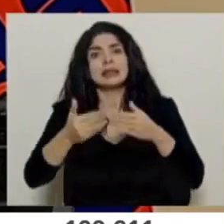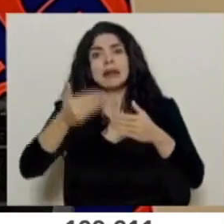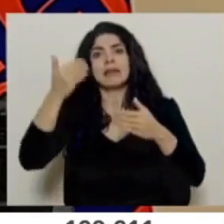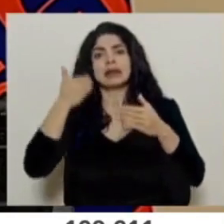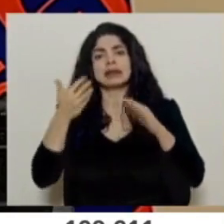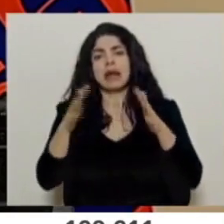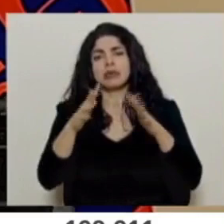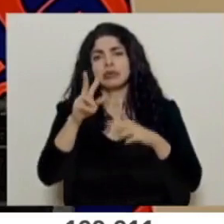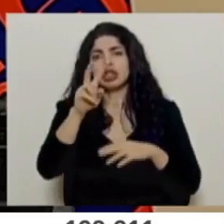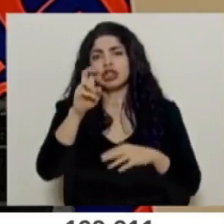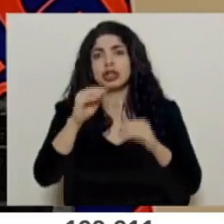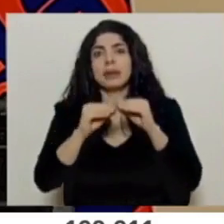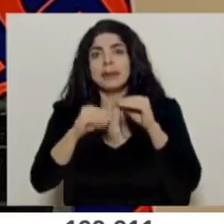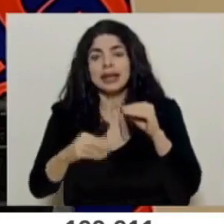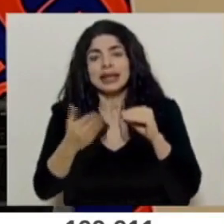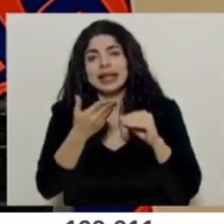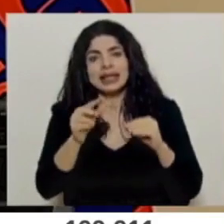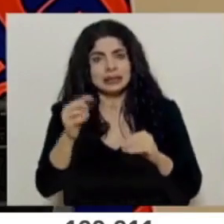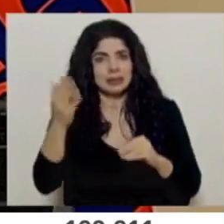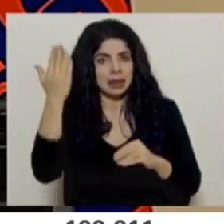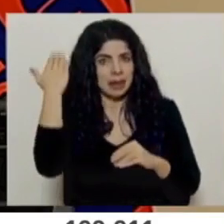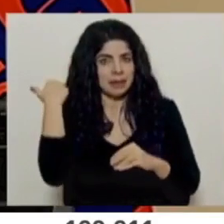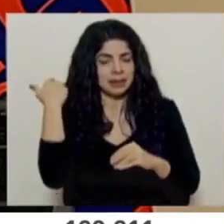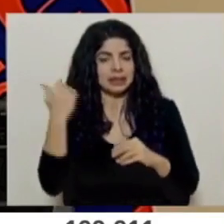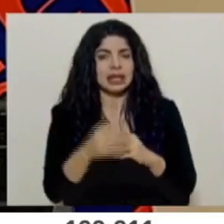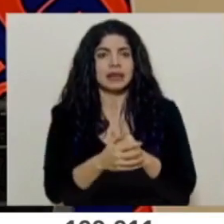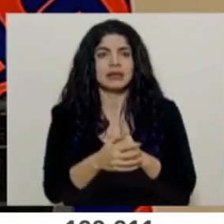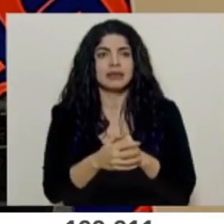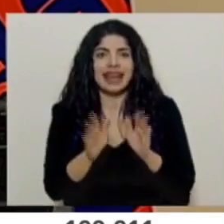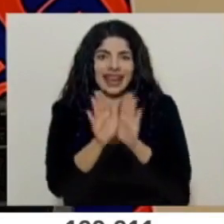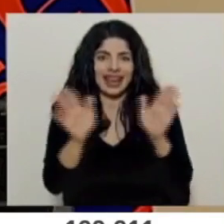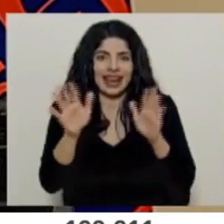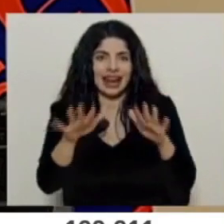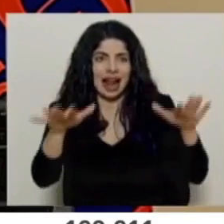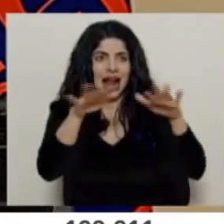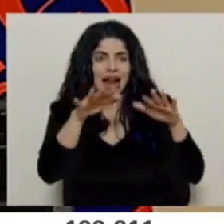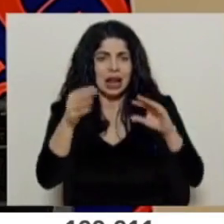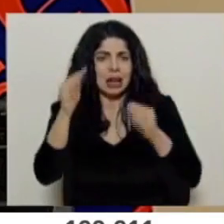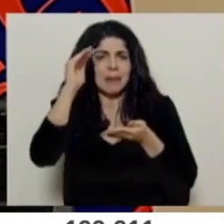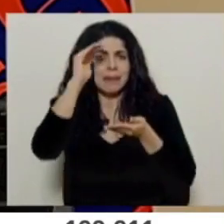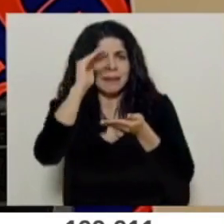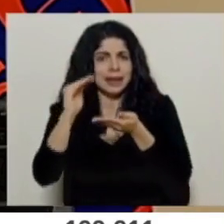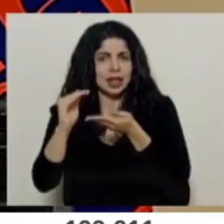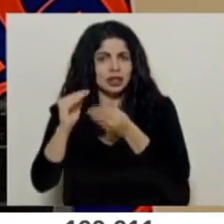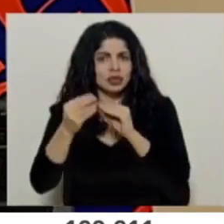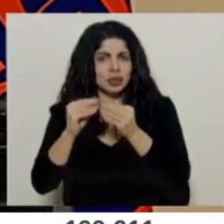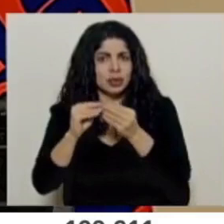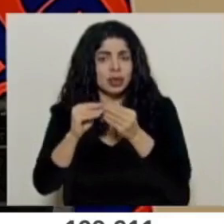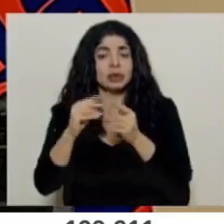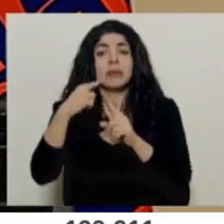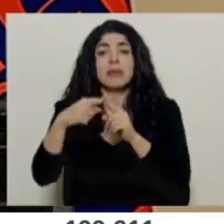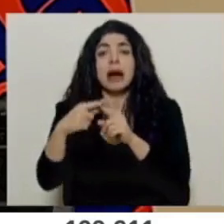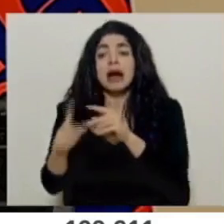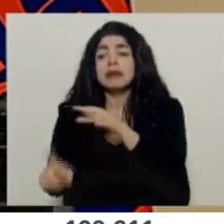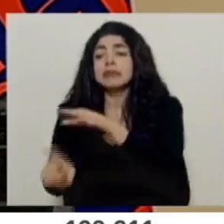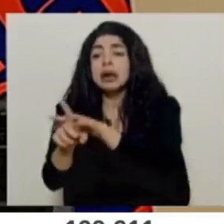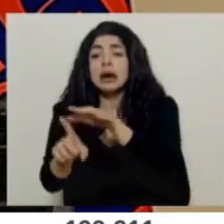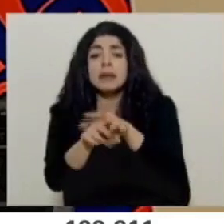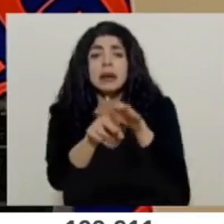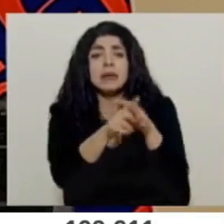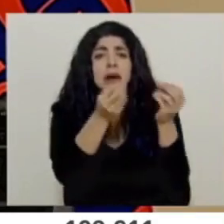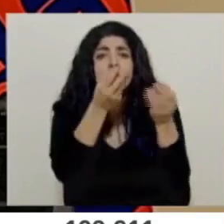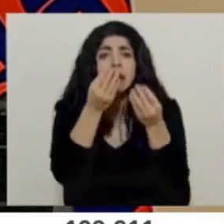200 casos menos que la semana anterior en términos generales, y los reportes que se han presentado en específico han